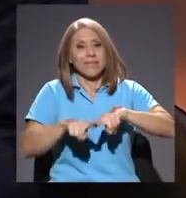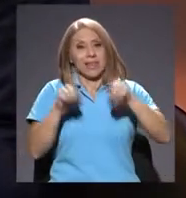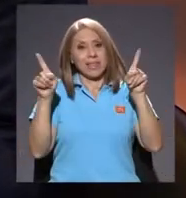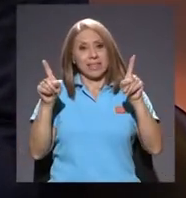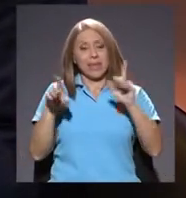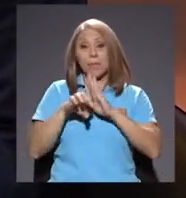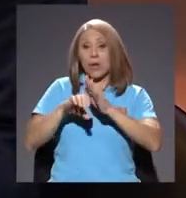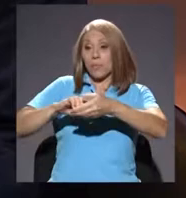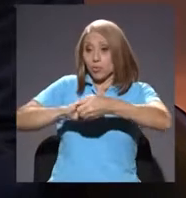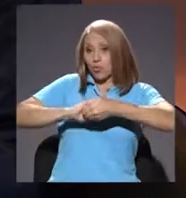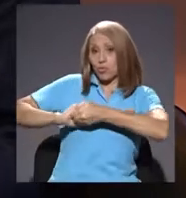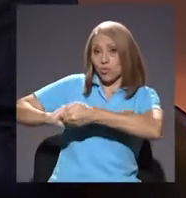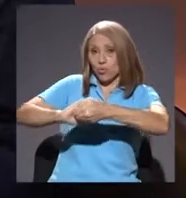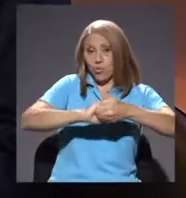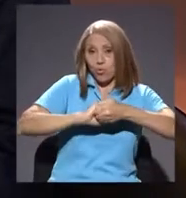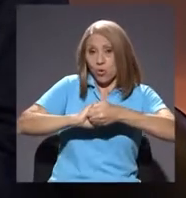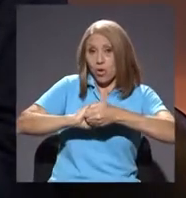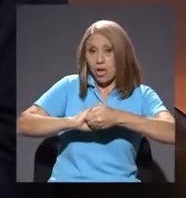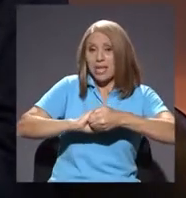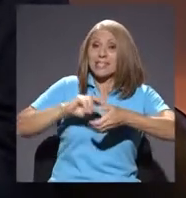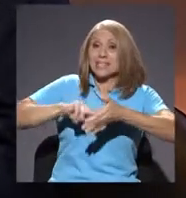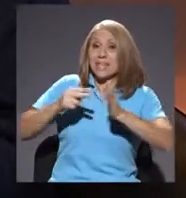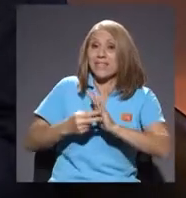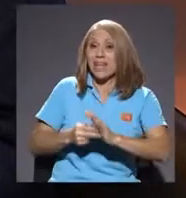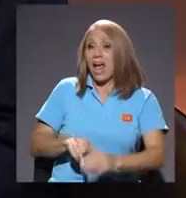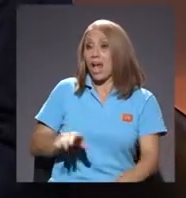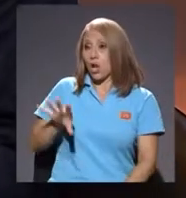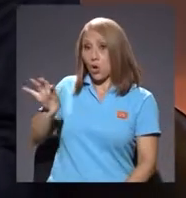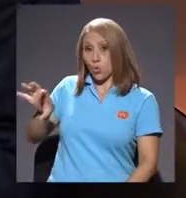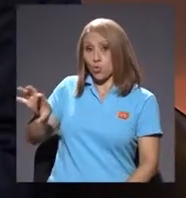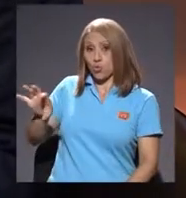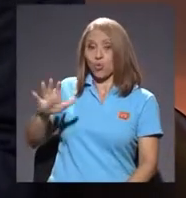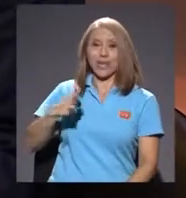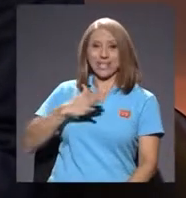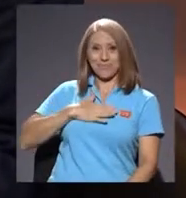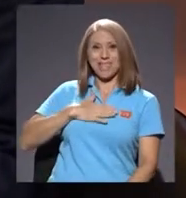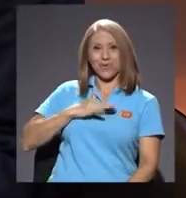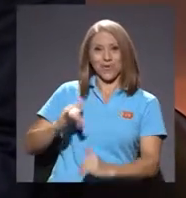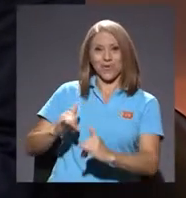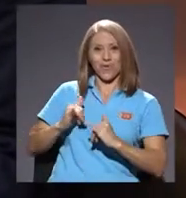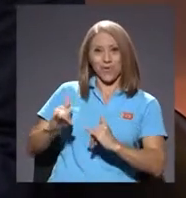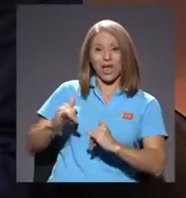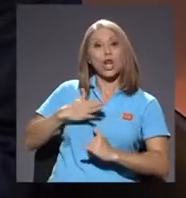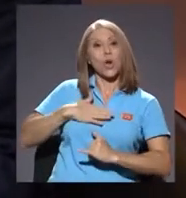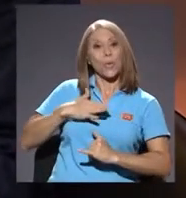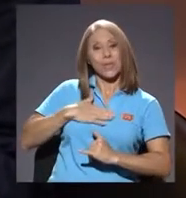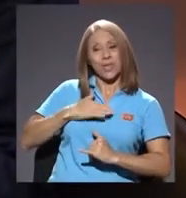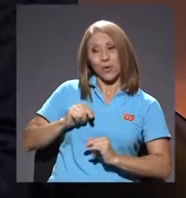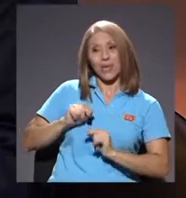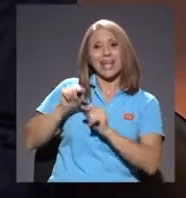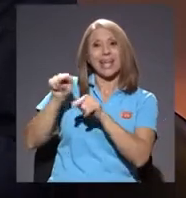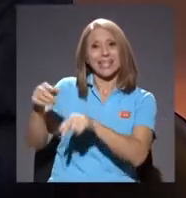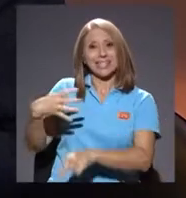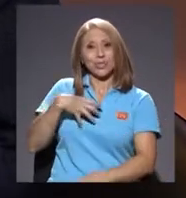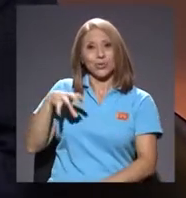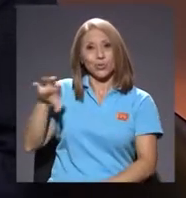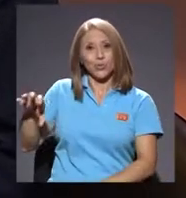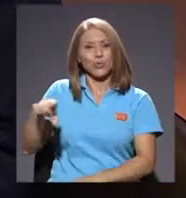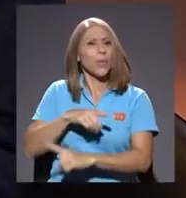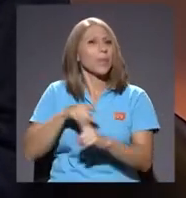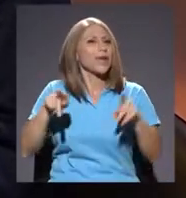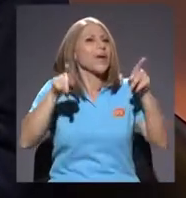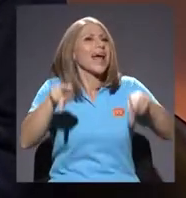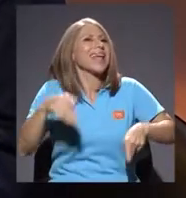lo tuyo es mío y lo mío es tuyo en él decía que no que gente entiende la solidaridad como que lo tuyo es mío lo mío es mío en